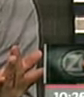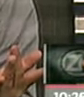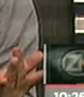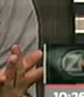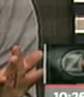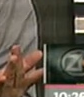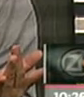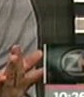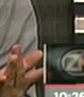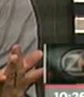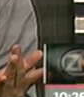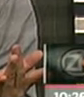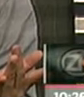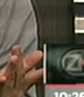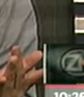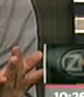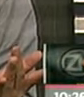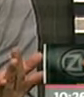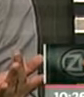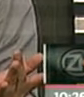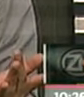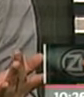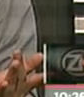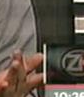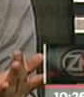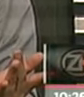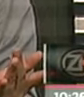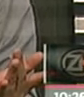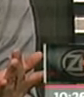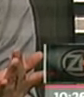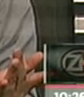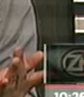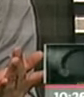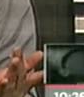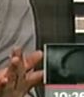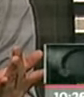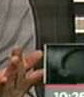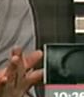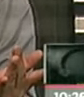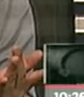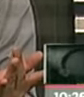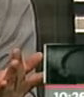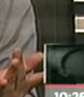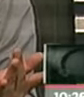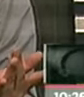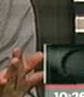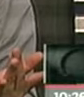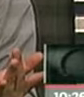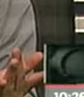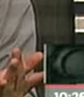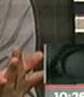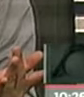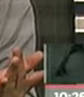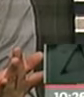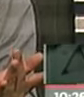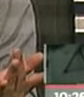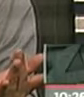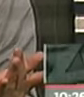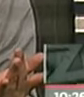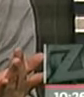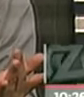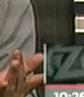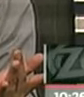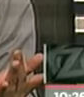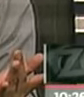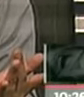más de 30 mil millones de dólares en menos de 3 meses? Si le han entregado todo a la corporación de Donald Trump, a las empresas de Donald Trump, a